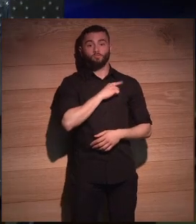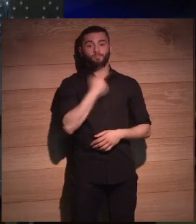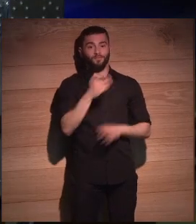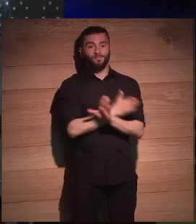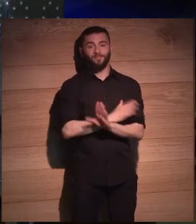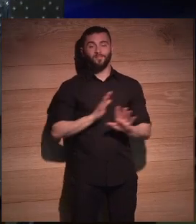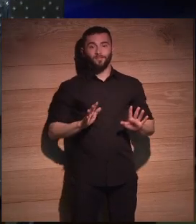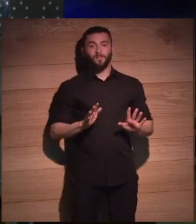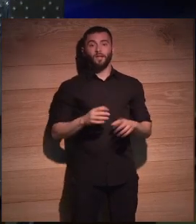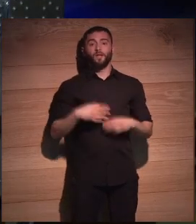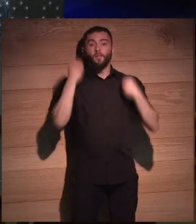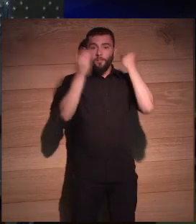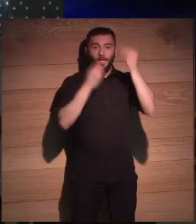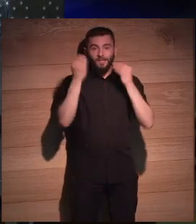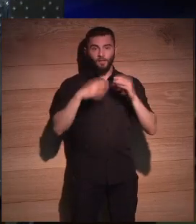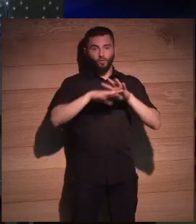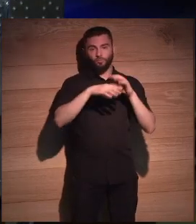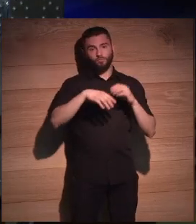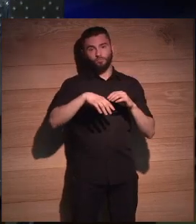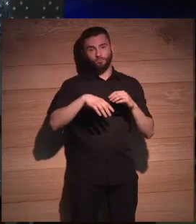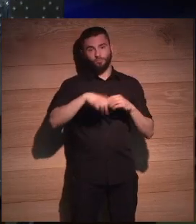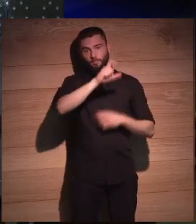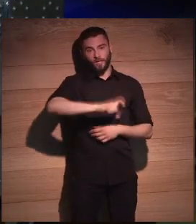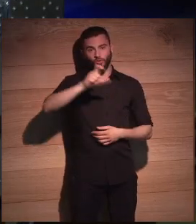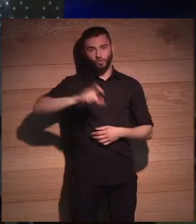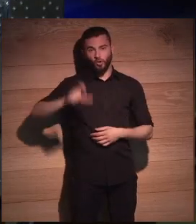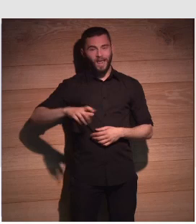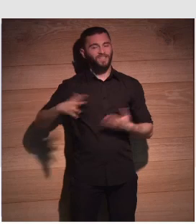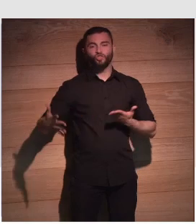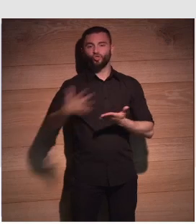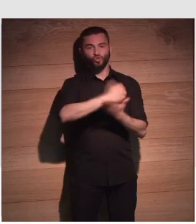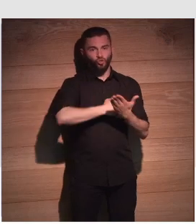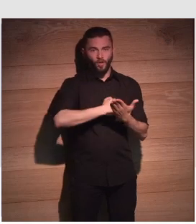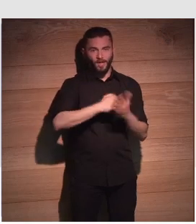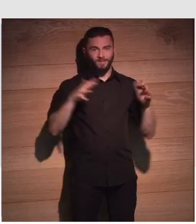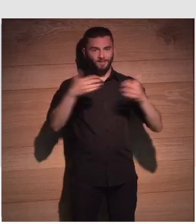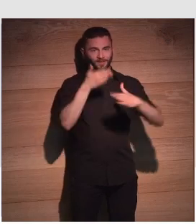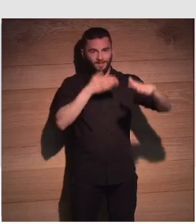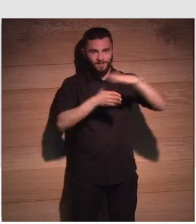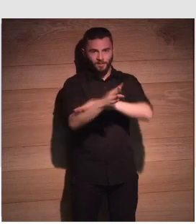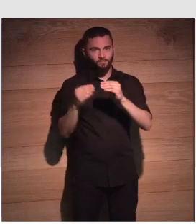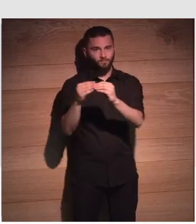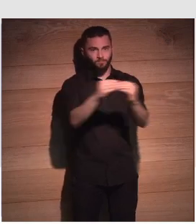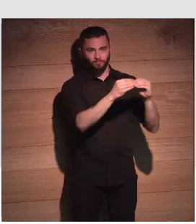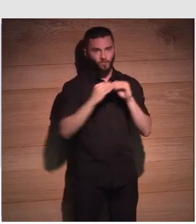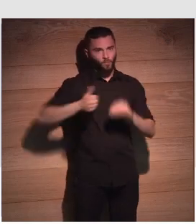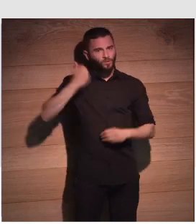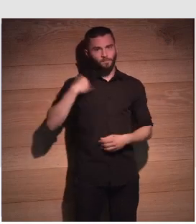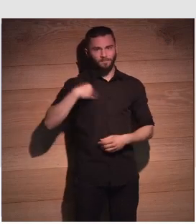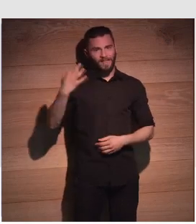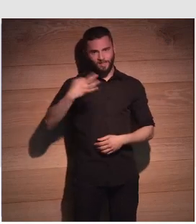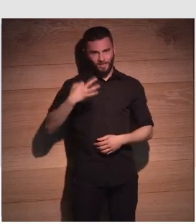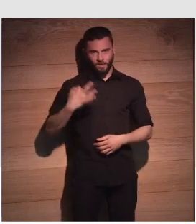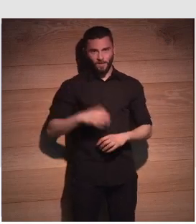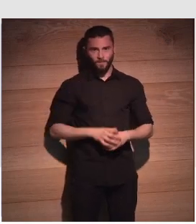decía, consideramos que todo el mundo debe tener la misma posibilidad de acceso a Internet igualitariamente.